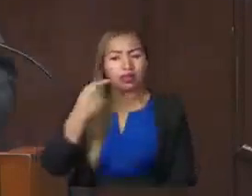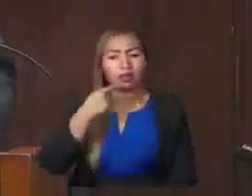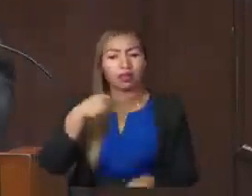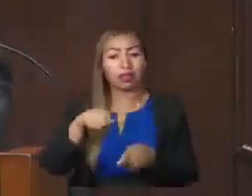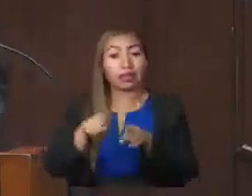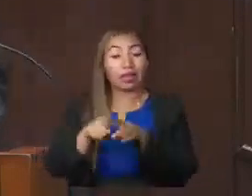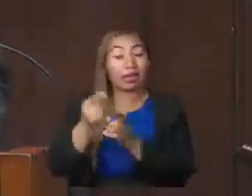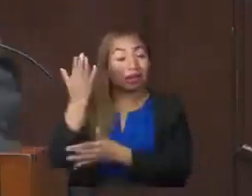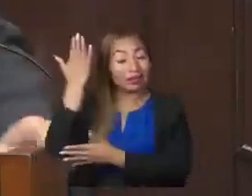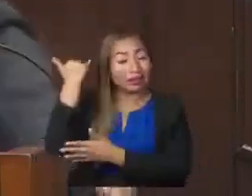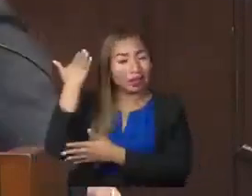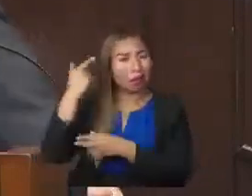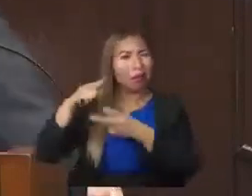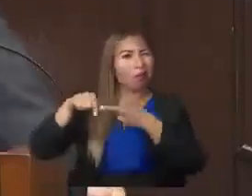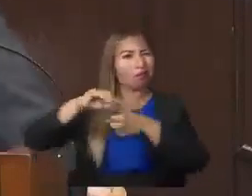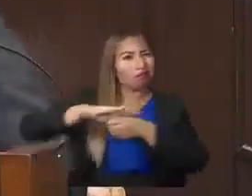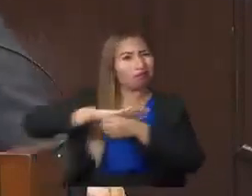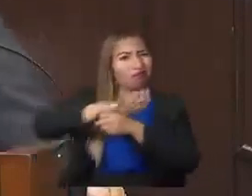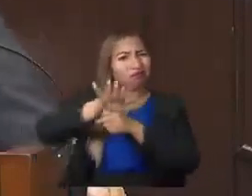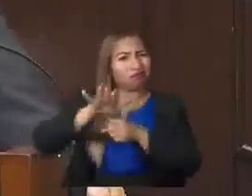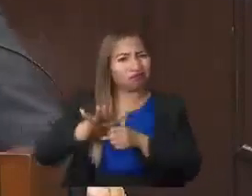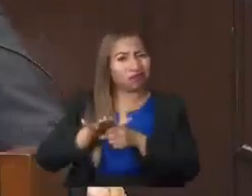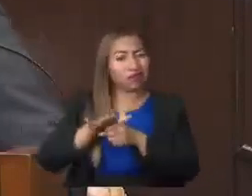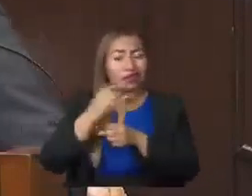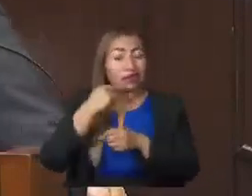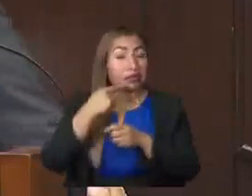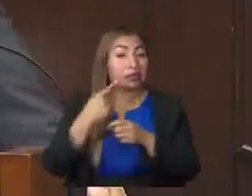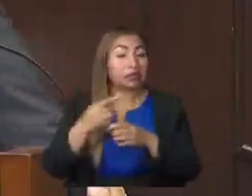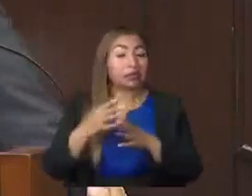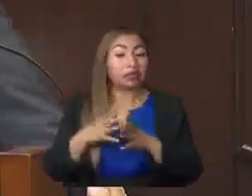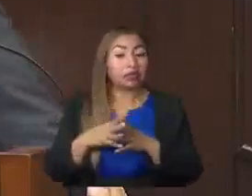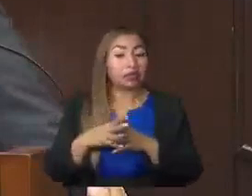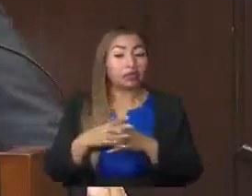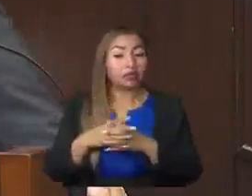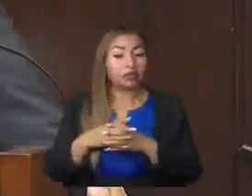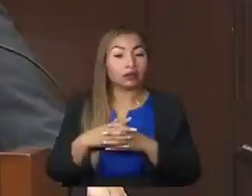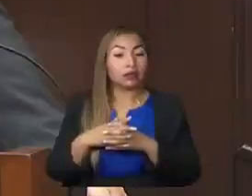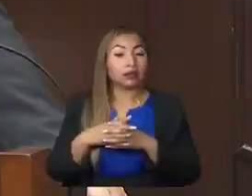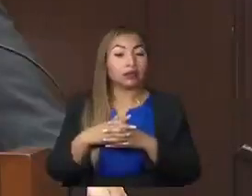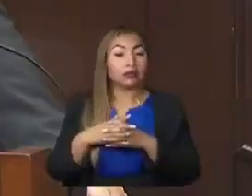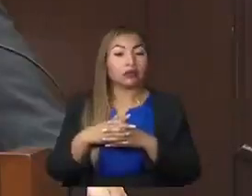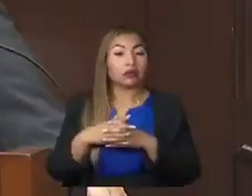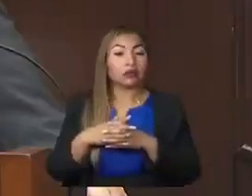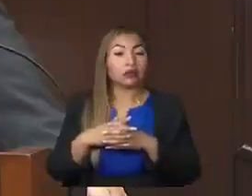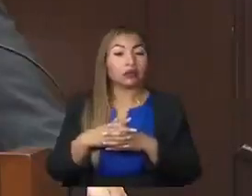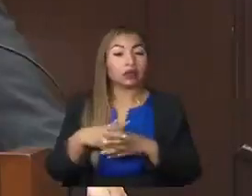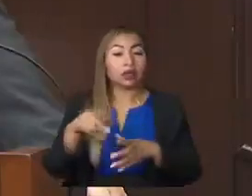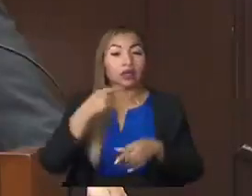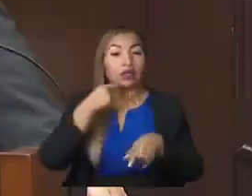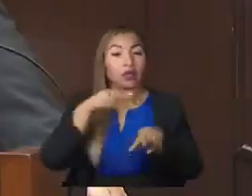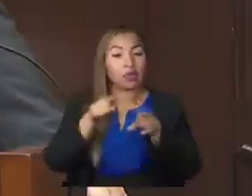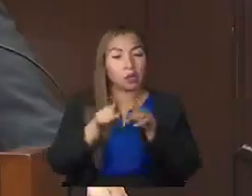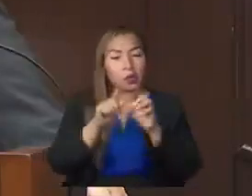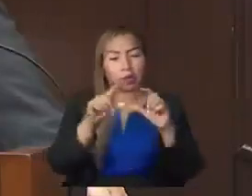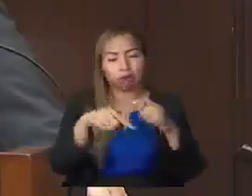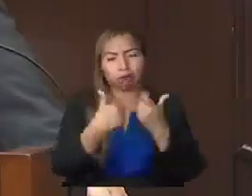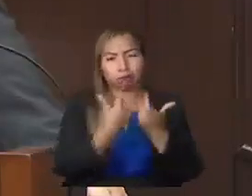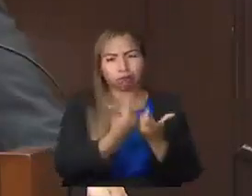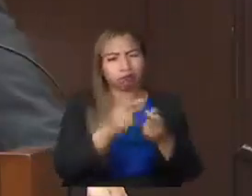pandemia de la COVID-19, las exigencias de los grupos más